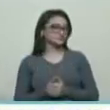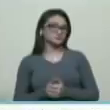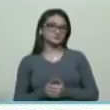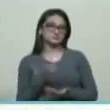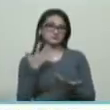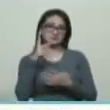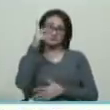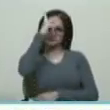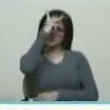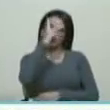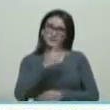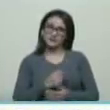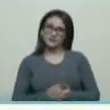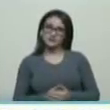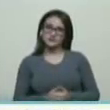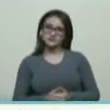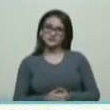Aissami,